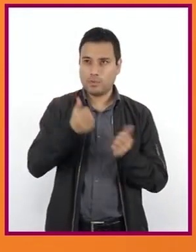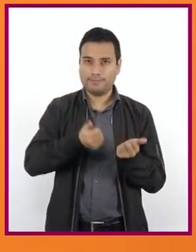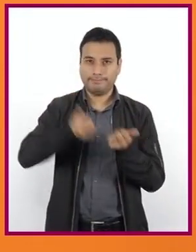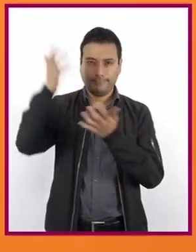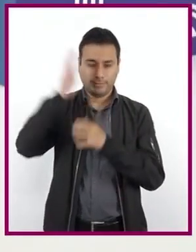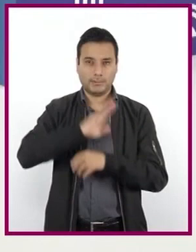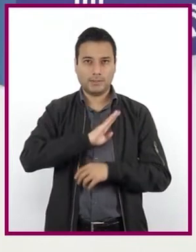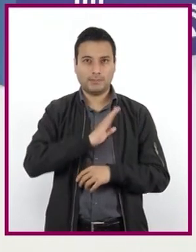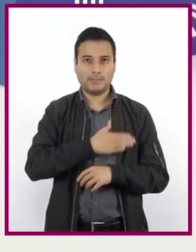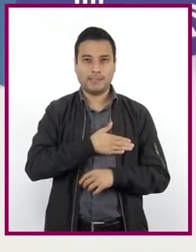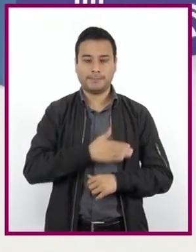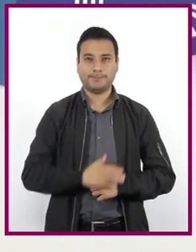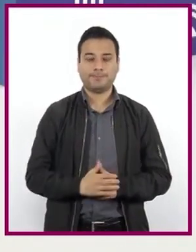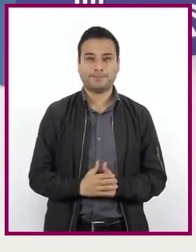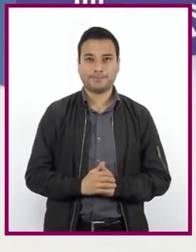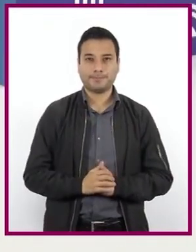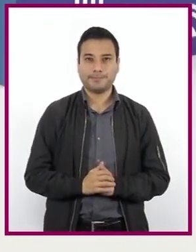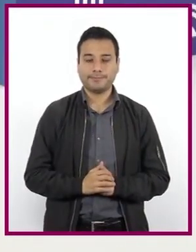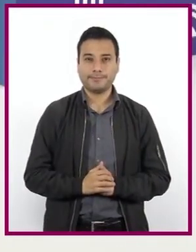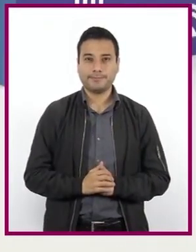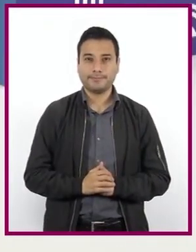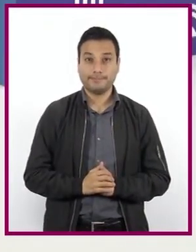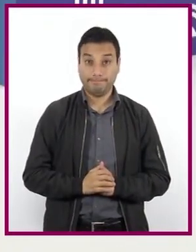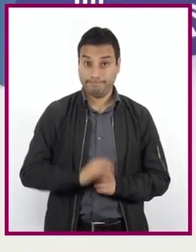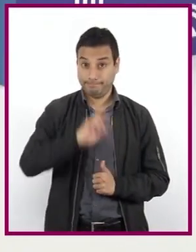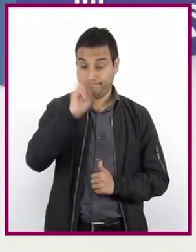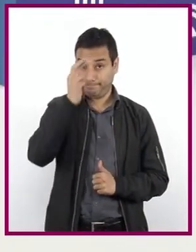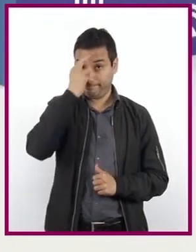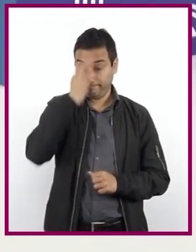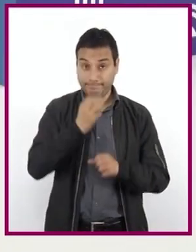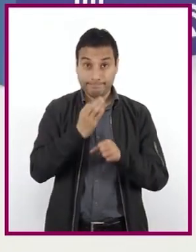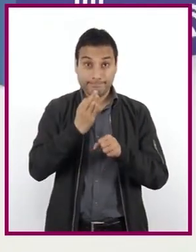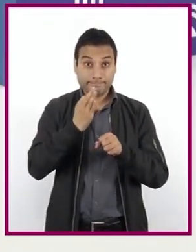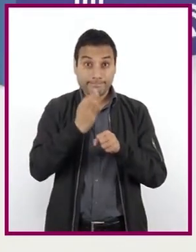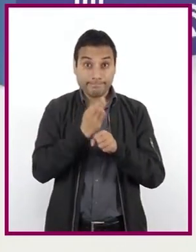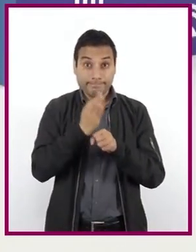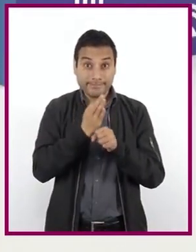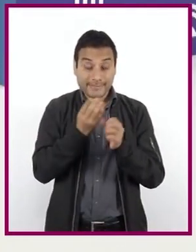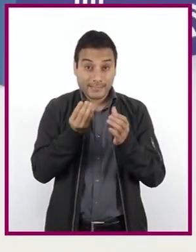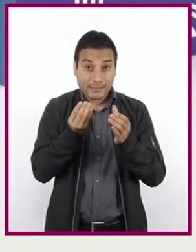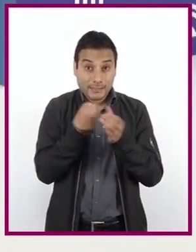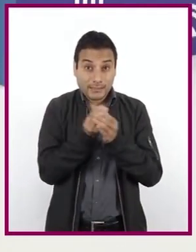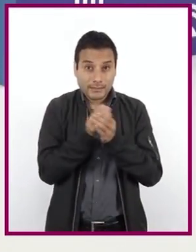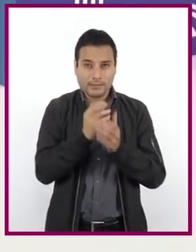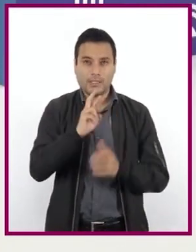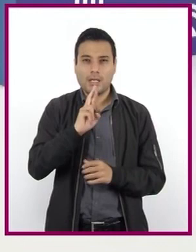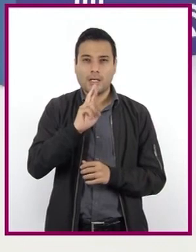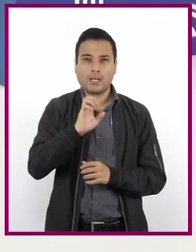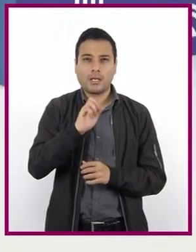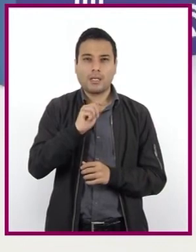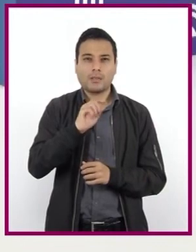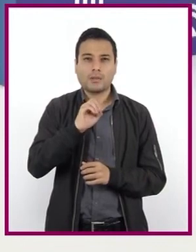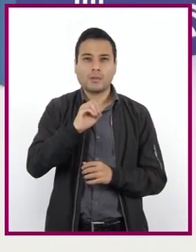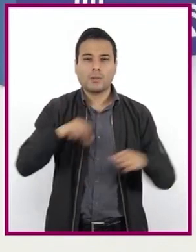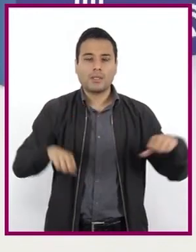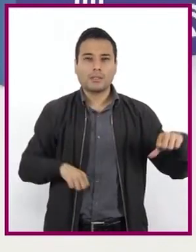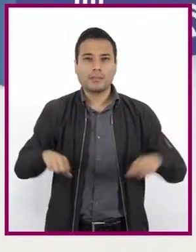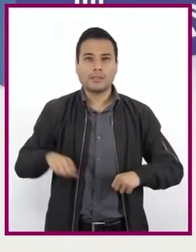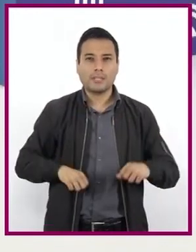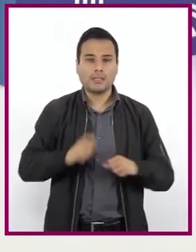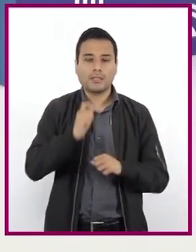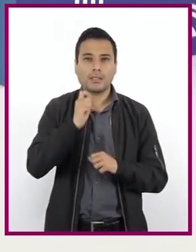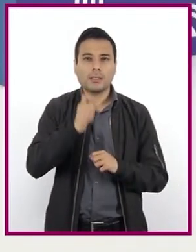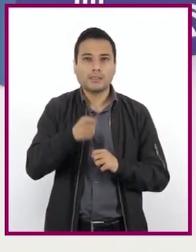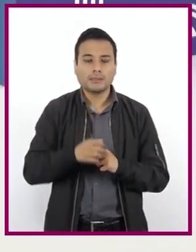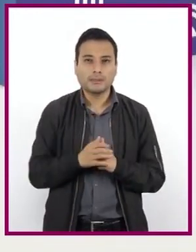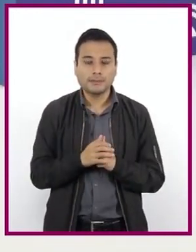metrópoli. Les recuerdo que en esta última sesión el reto es elaborar la última